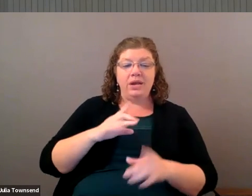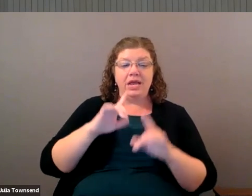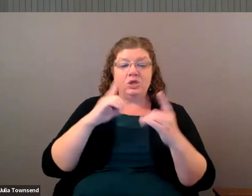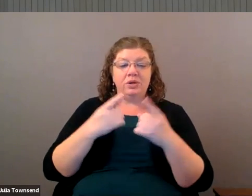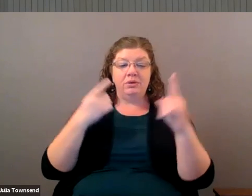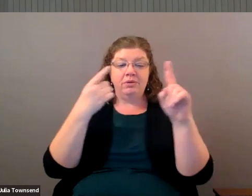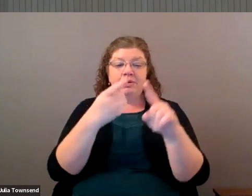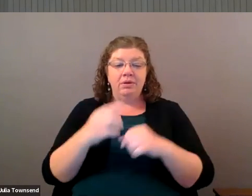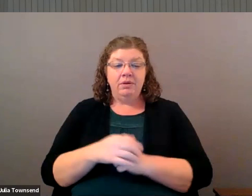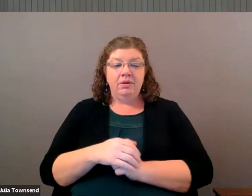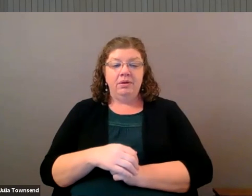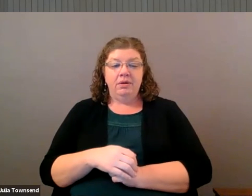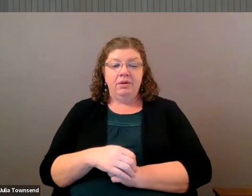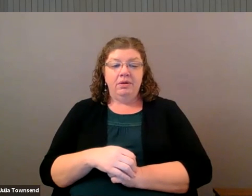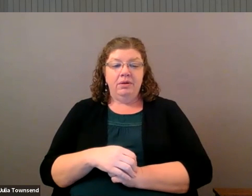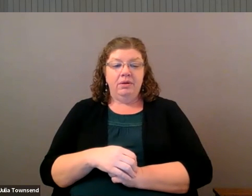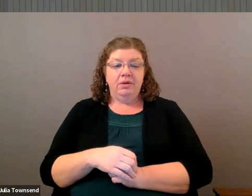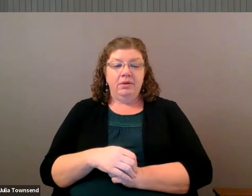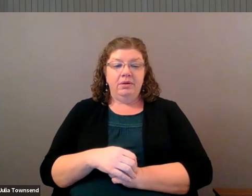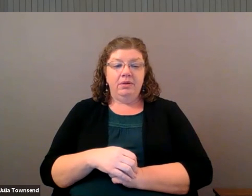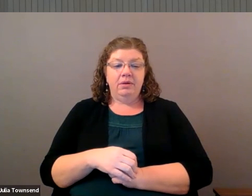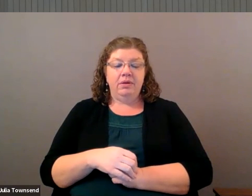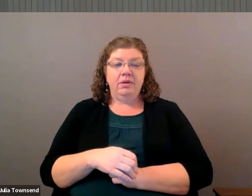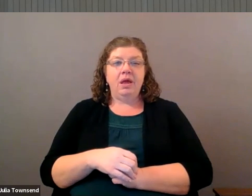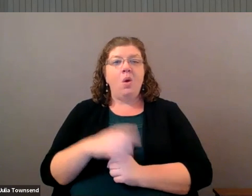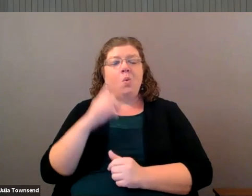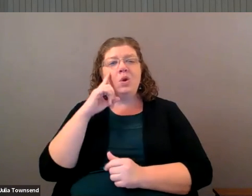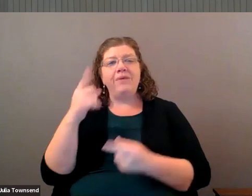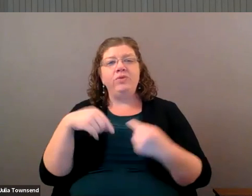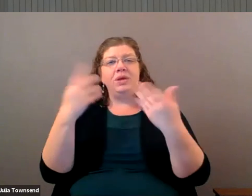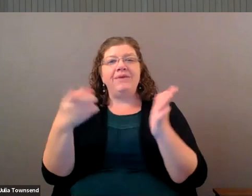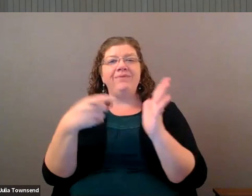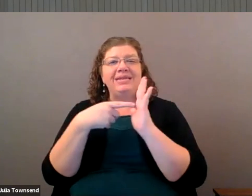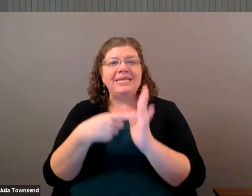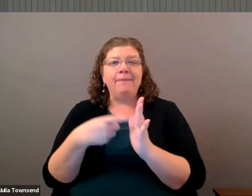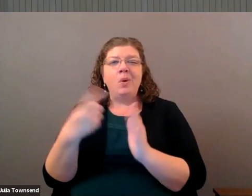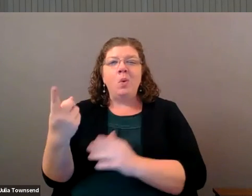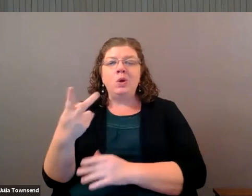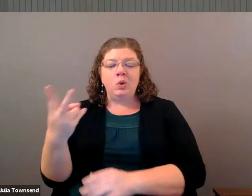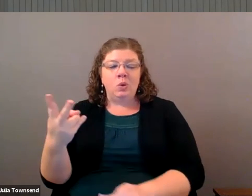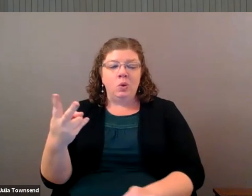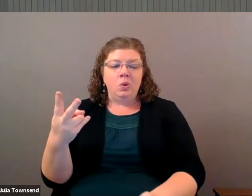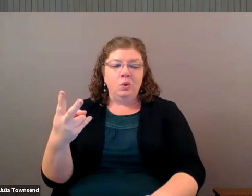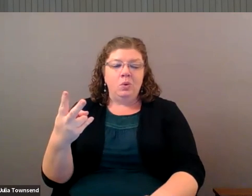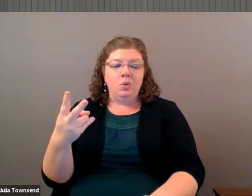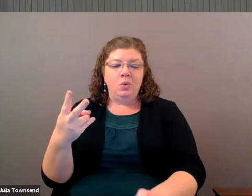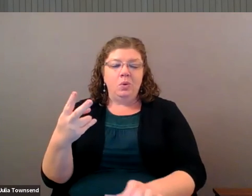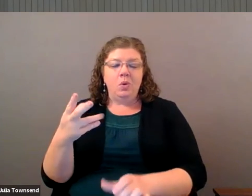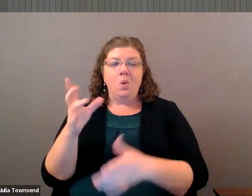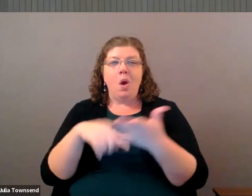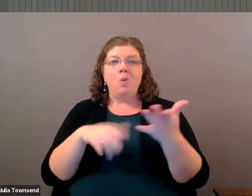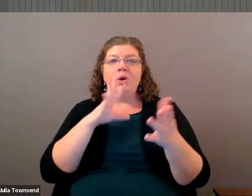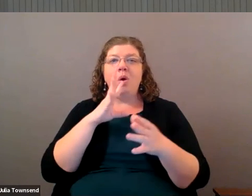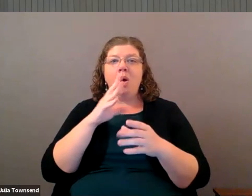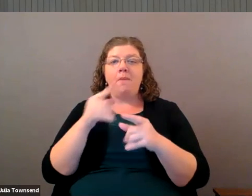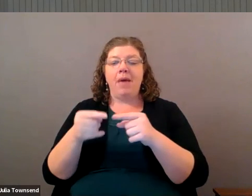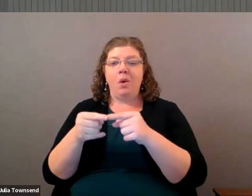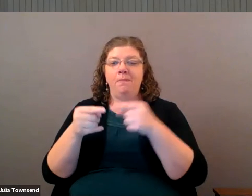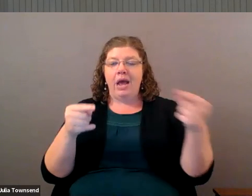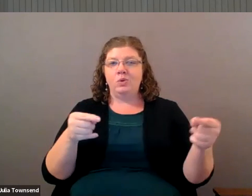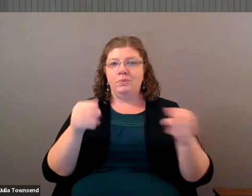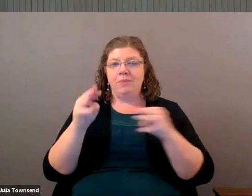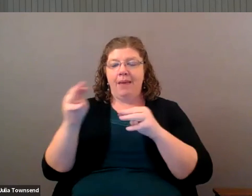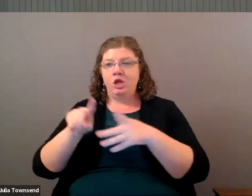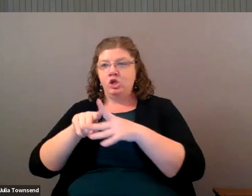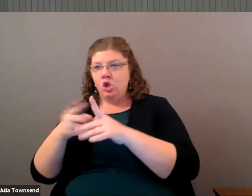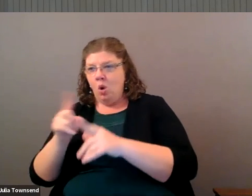si nos puede explicar un poco más y darnos un ejemplo de lo que se llamamos mapas al revés. En otras palabras, se empieza por